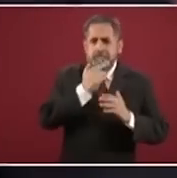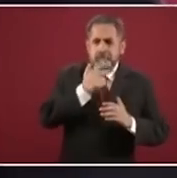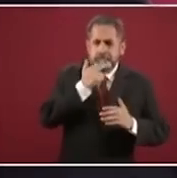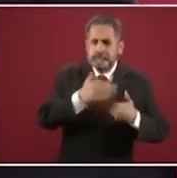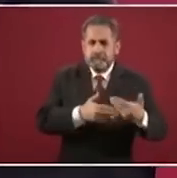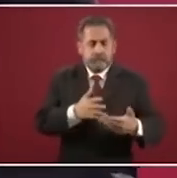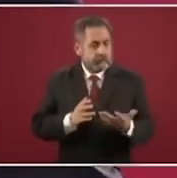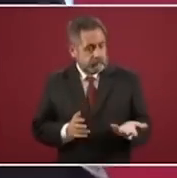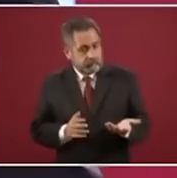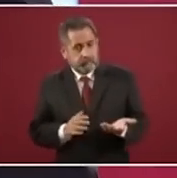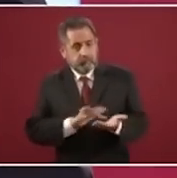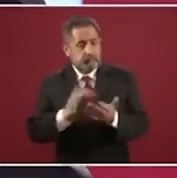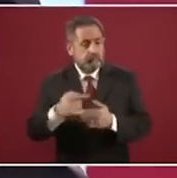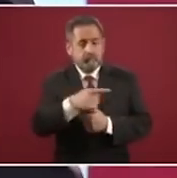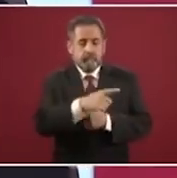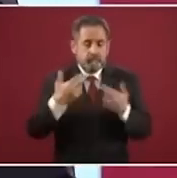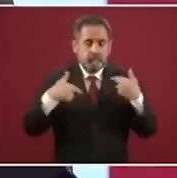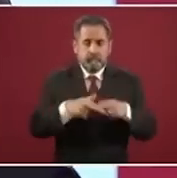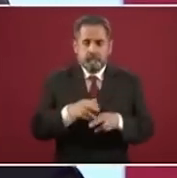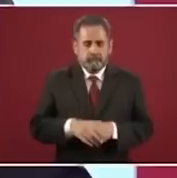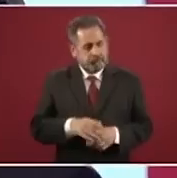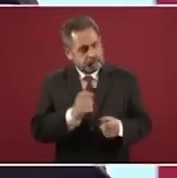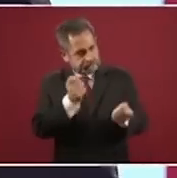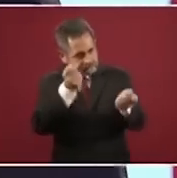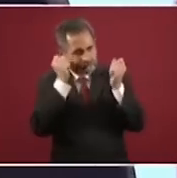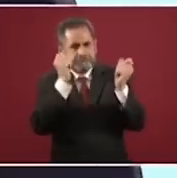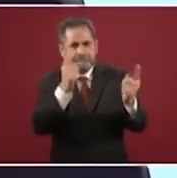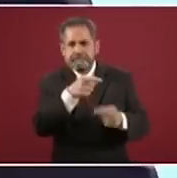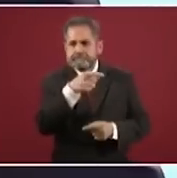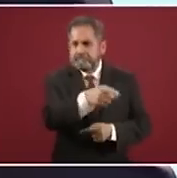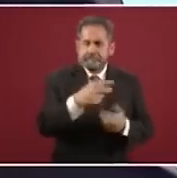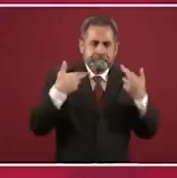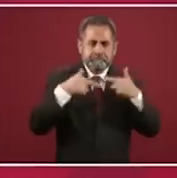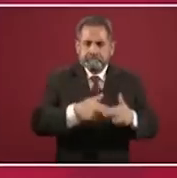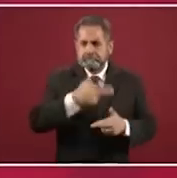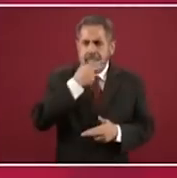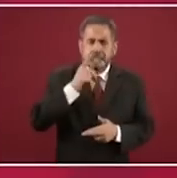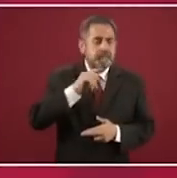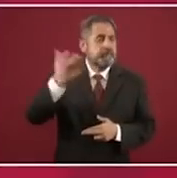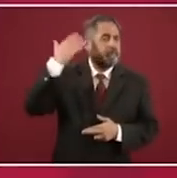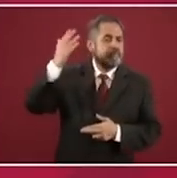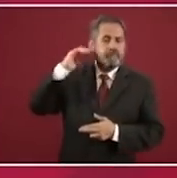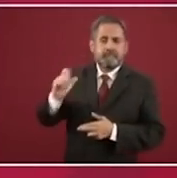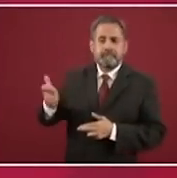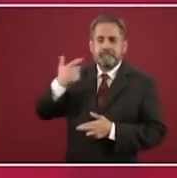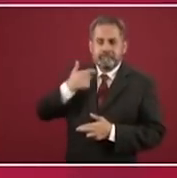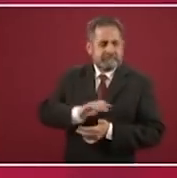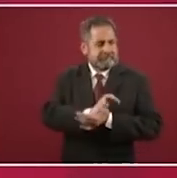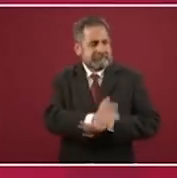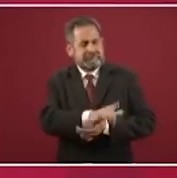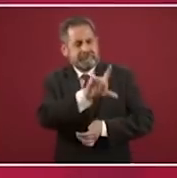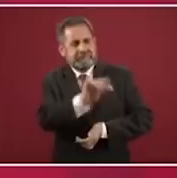Todo esto para reivindicar a los maestros que fueron tan